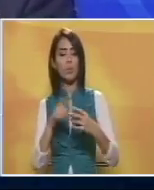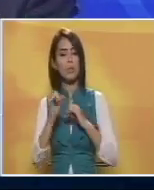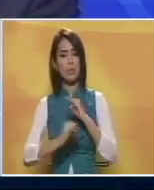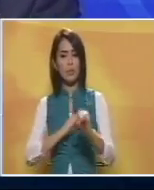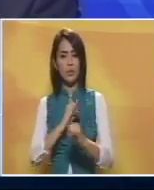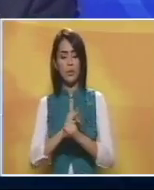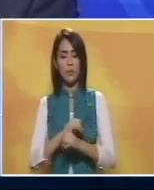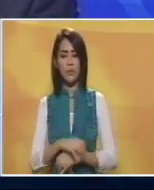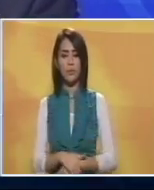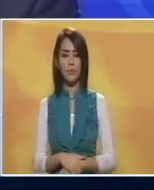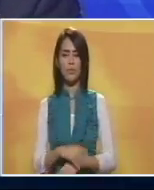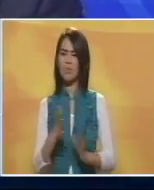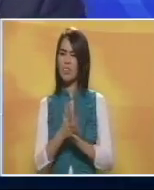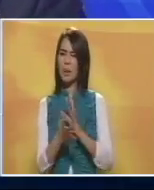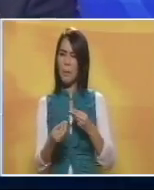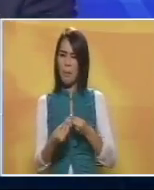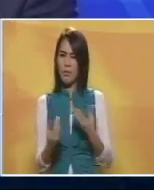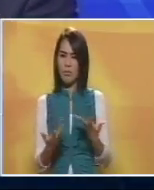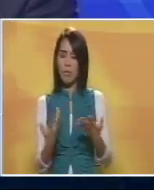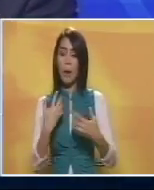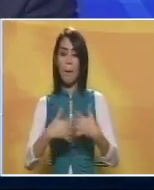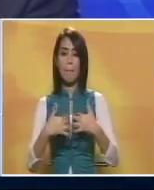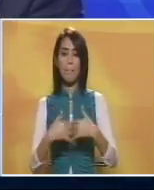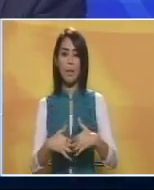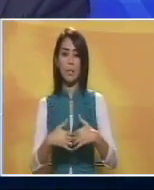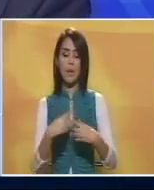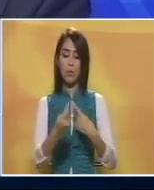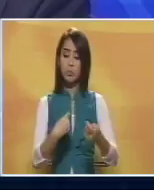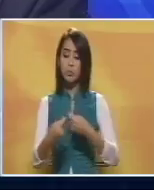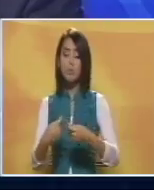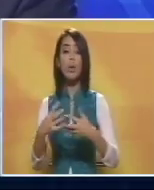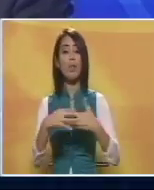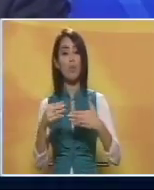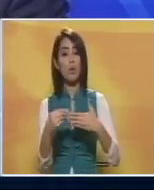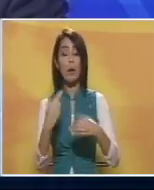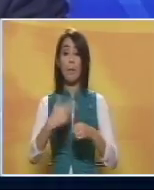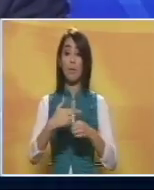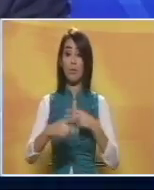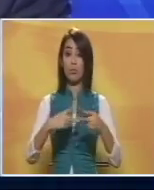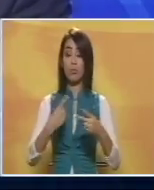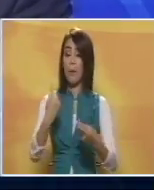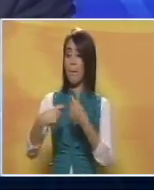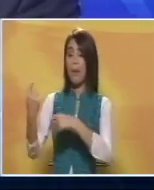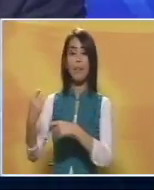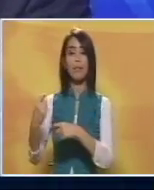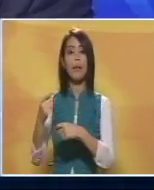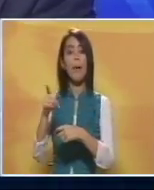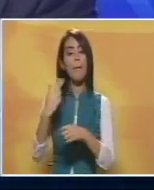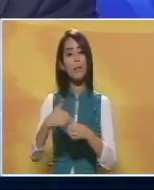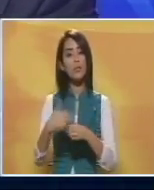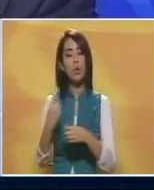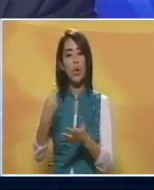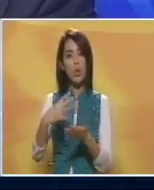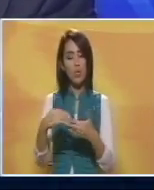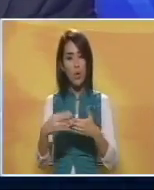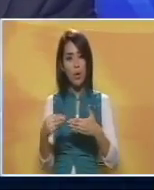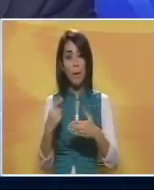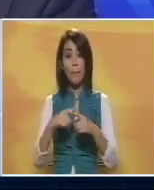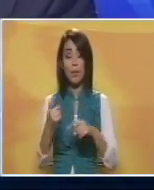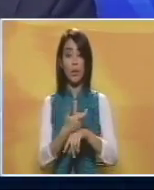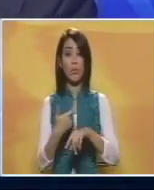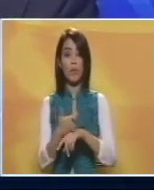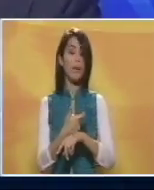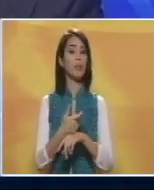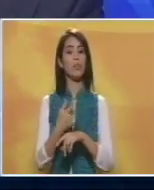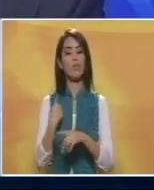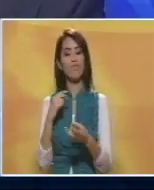internacionales. ¿Qué pasa con esas empresas? Esas empresas invierten en dólares, producen petróleo, venden el petróleo en dólares, pero cuando reciben esos dólares el gobierno lo